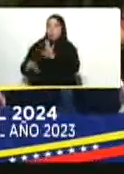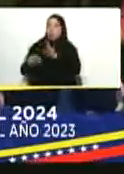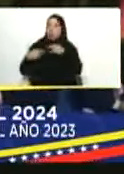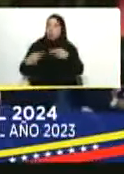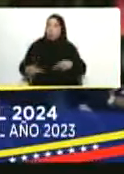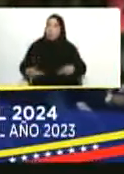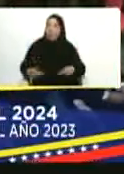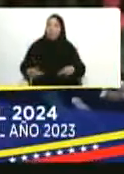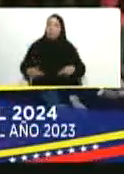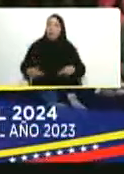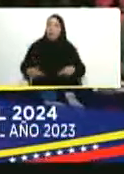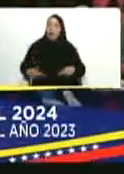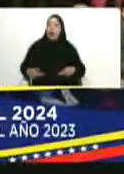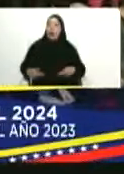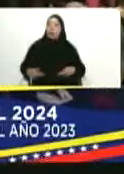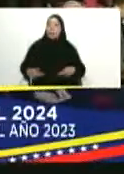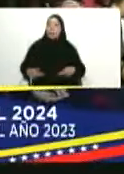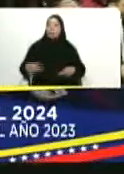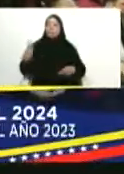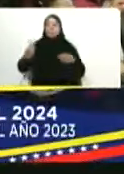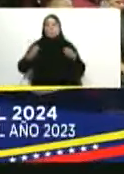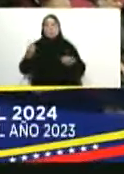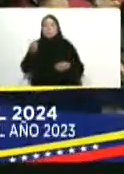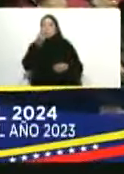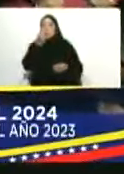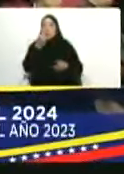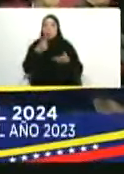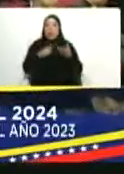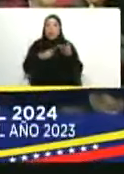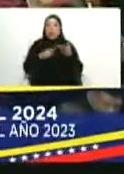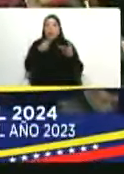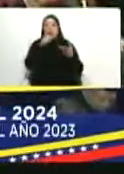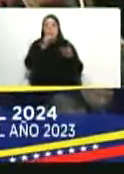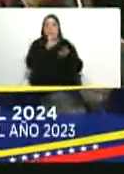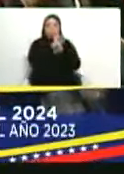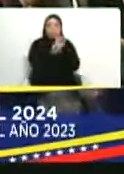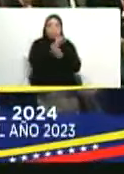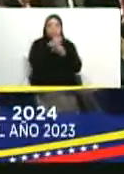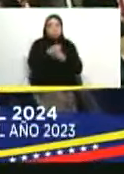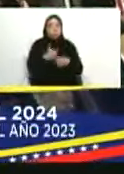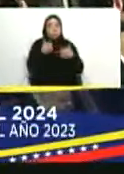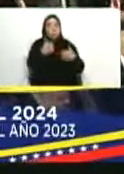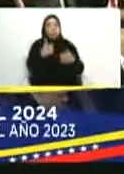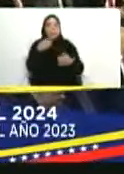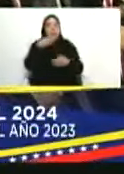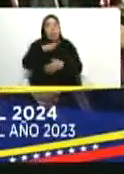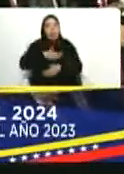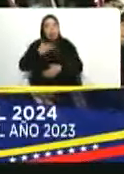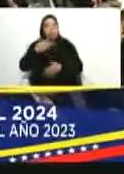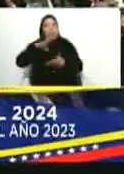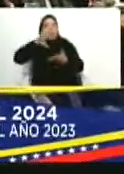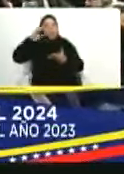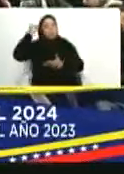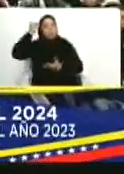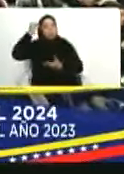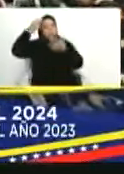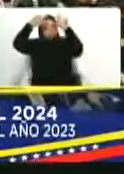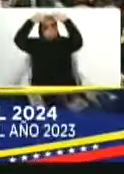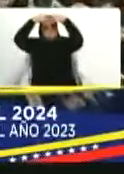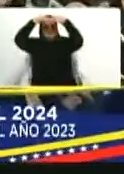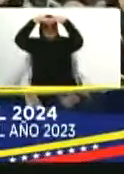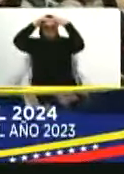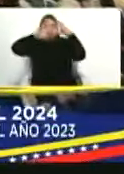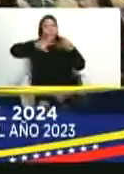se transforme también a los penados en seres útiles para la patria, disponer también de un órgano jurisdiccional que brinde justicia